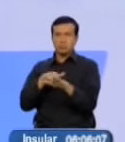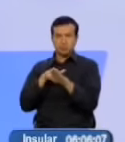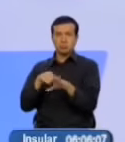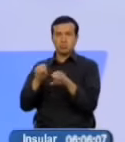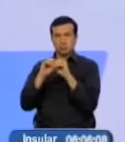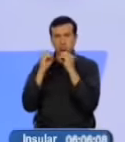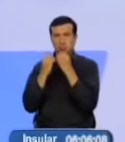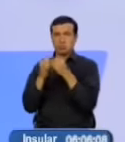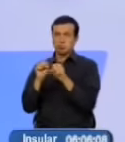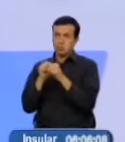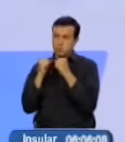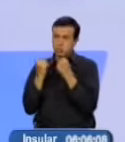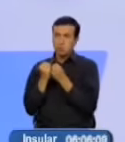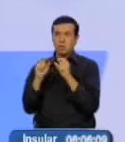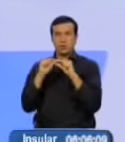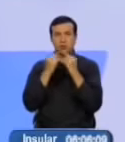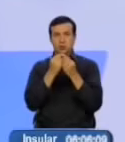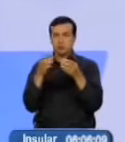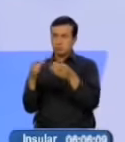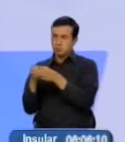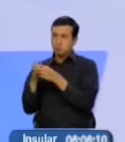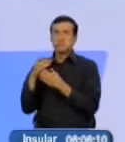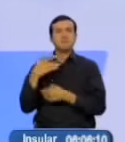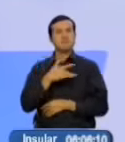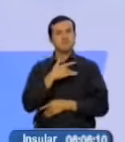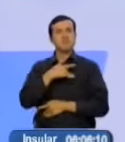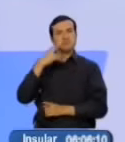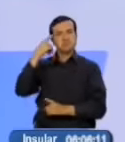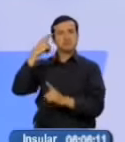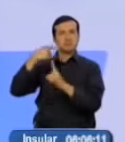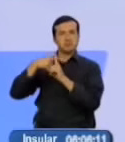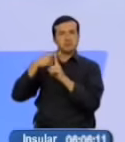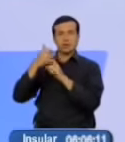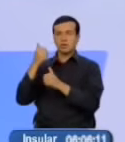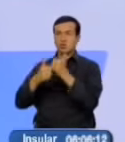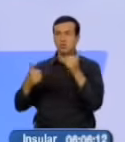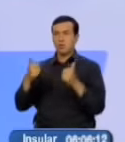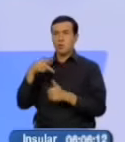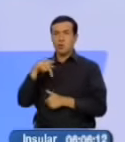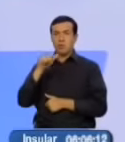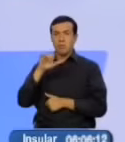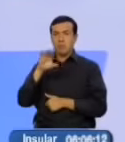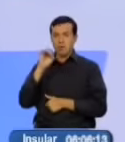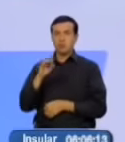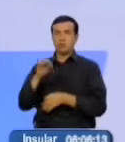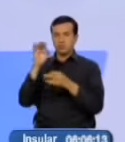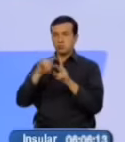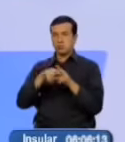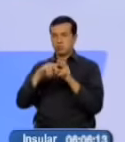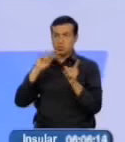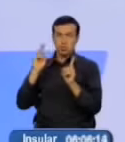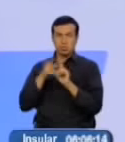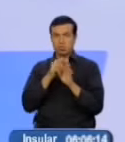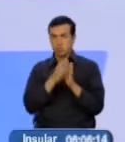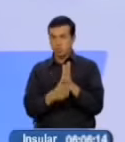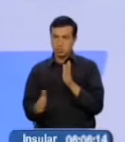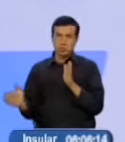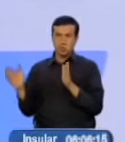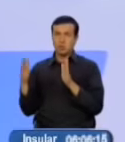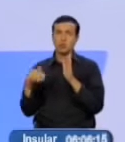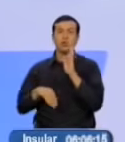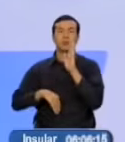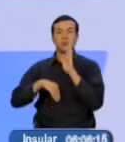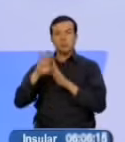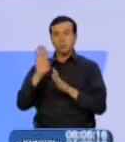organizaciones sociales, gremiales. Así que yo soy optimista de que la candidatura de Paco Moncayo llegue llegará, por supuesto, a la segunda vuelta y va a tener un